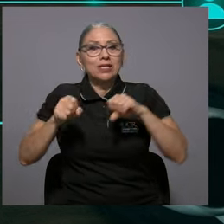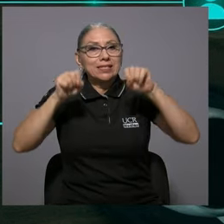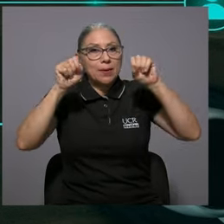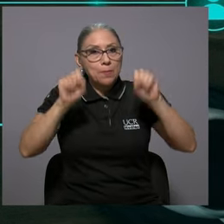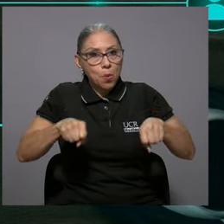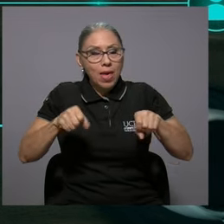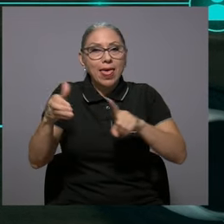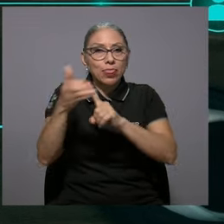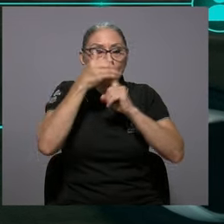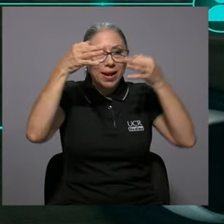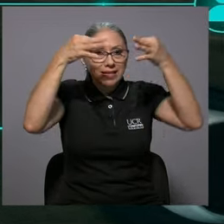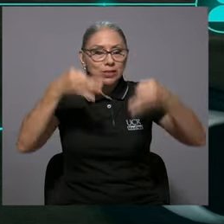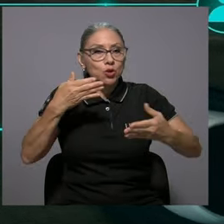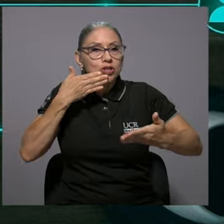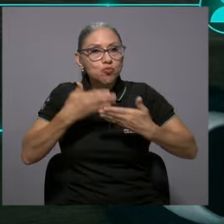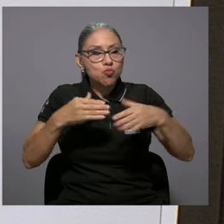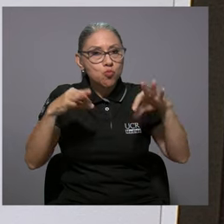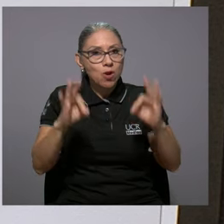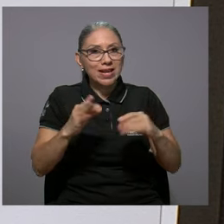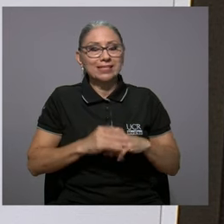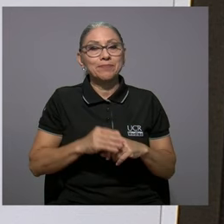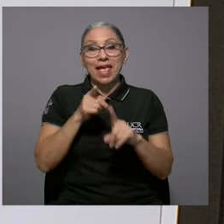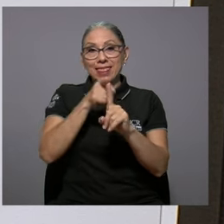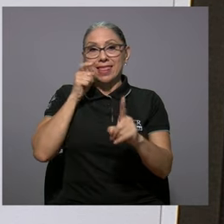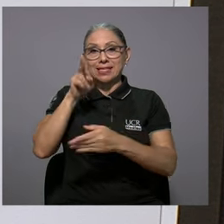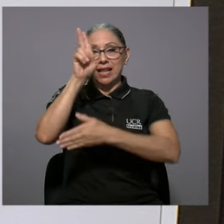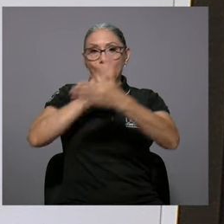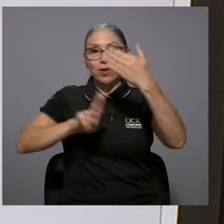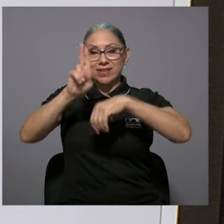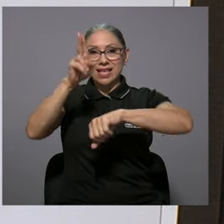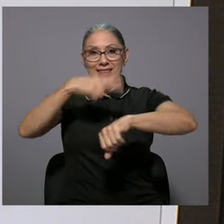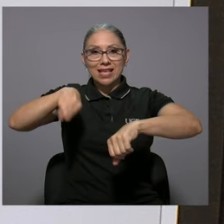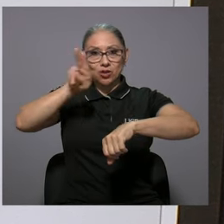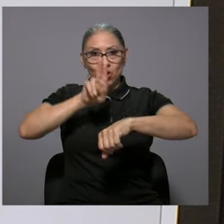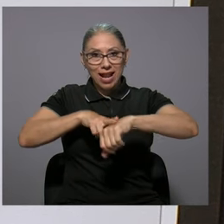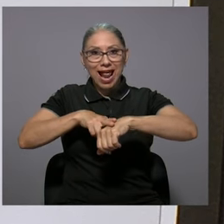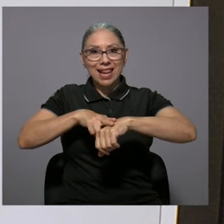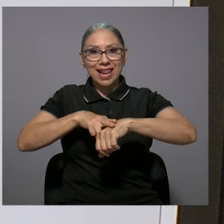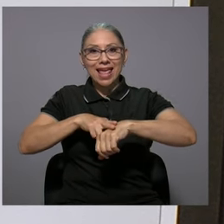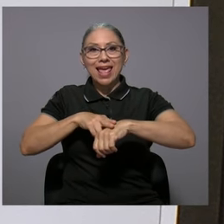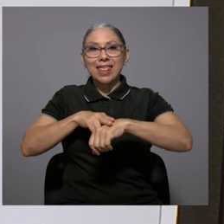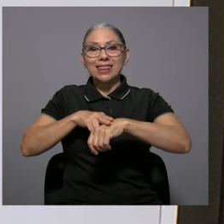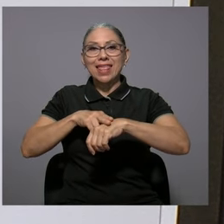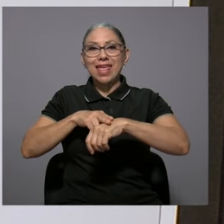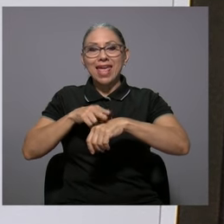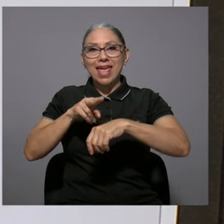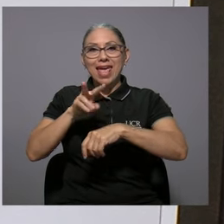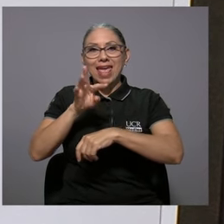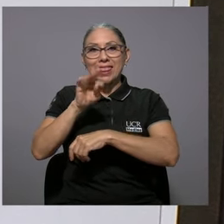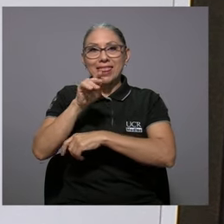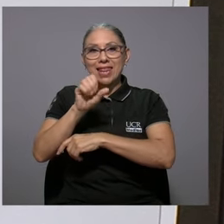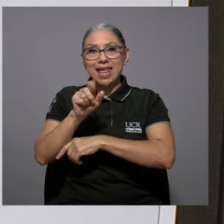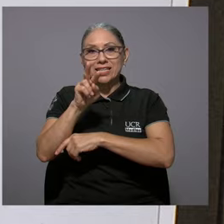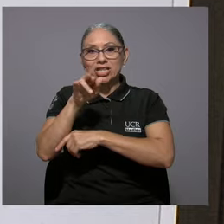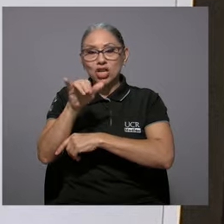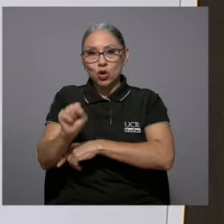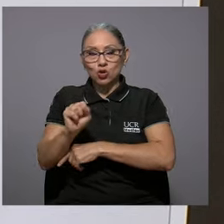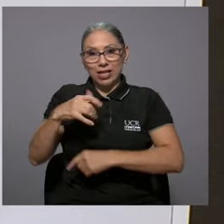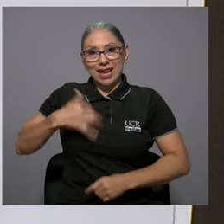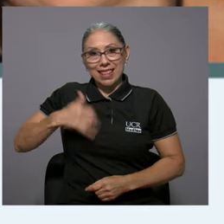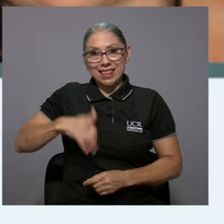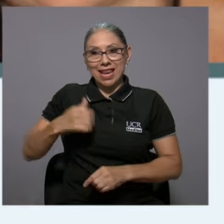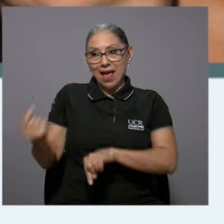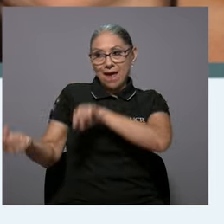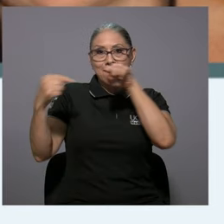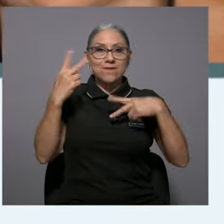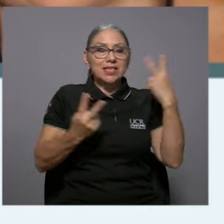tomar buenas decisiones desde la Universidad Nacional de Entre Ríos de Argentina nos visitó la